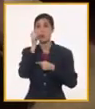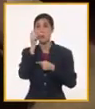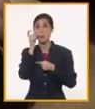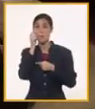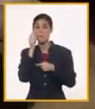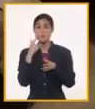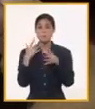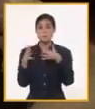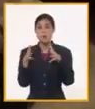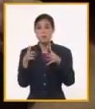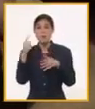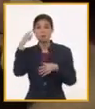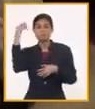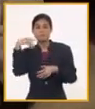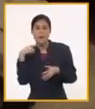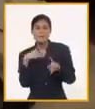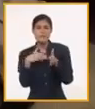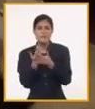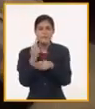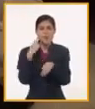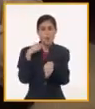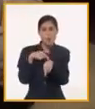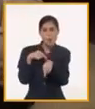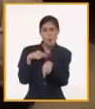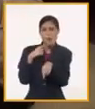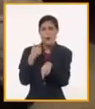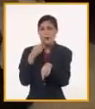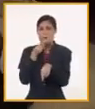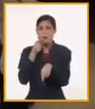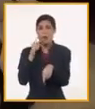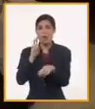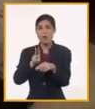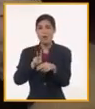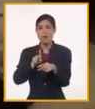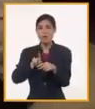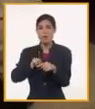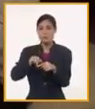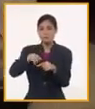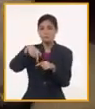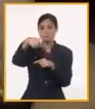menos sabían el día, las horas para poder atravesar. Bueno, entonces pasé